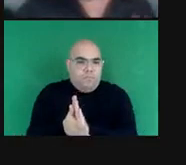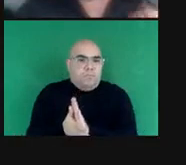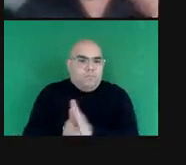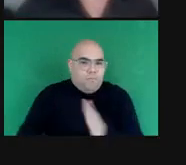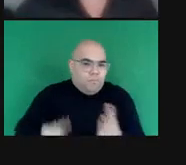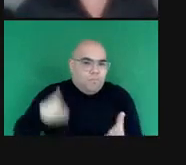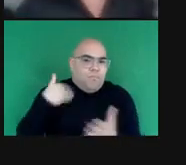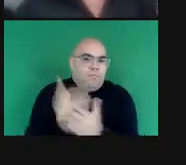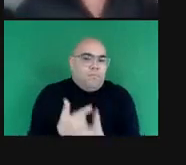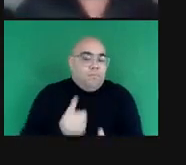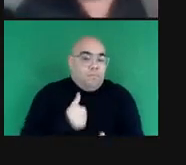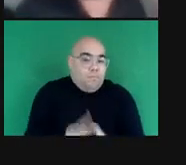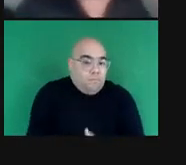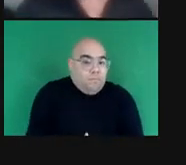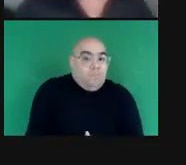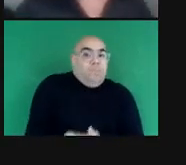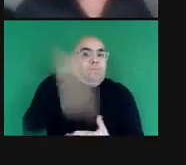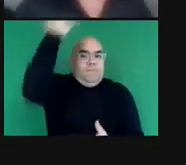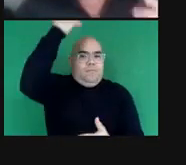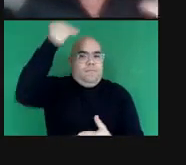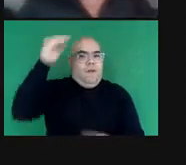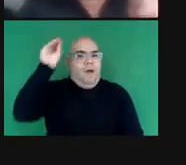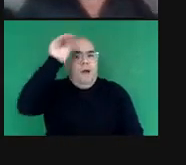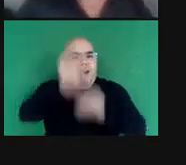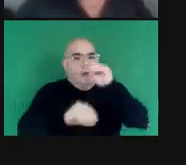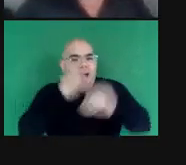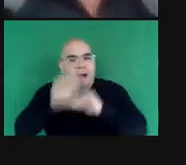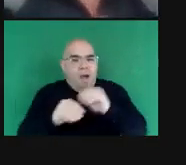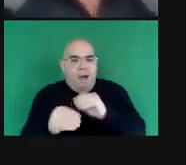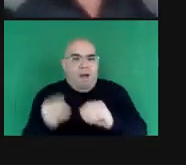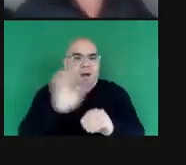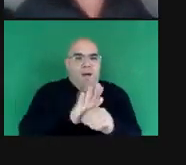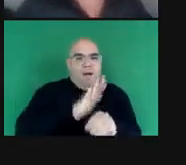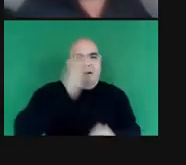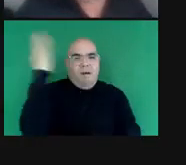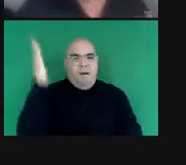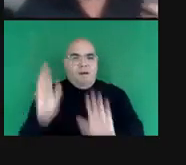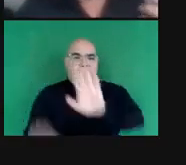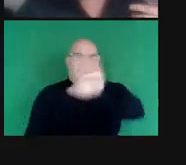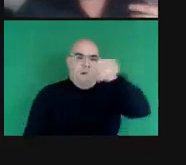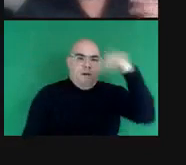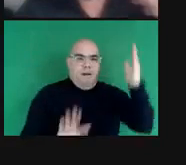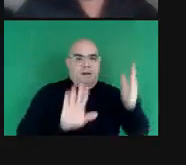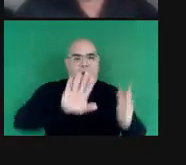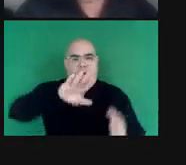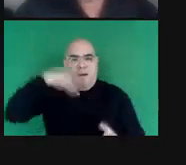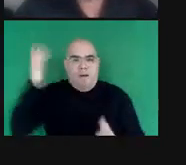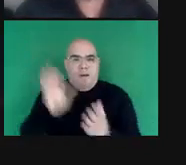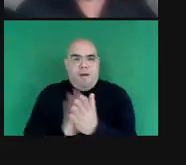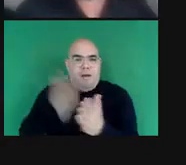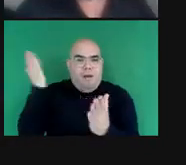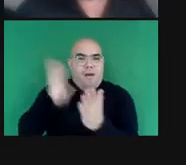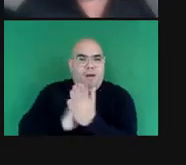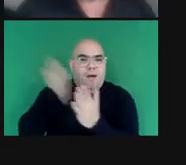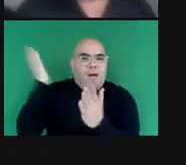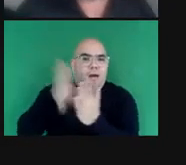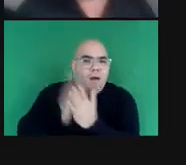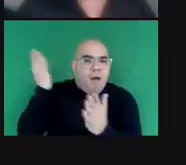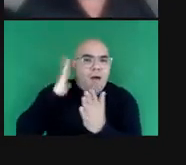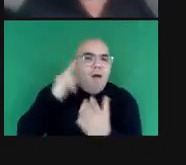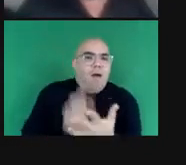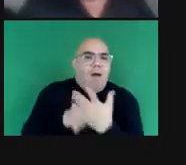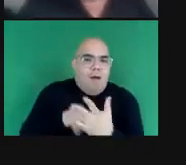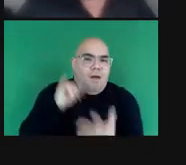Yo comienzo entonces a develar esas capas de pintura como el acto, digamos, de creación y de negociación con la